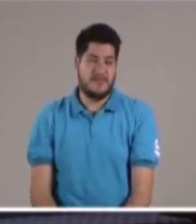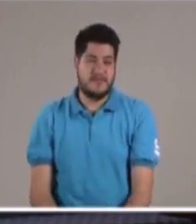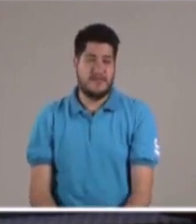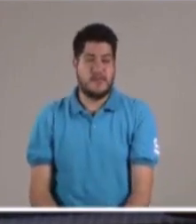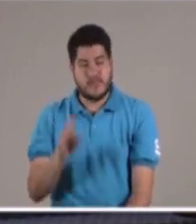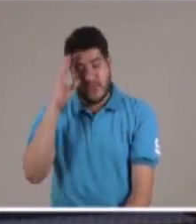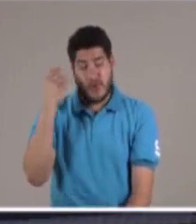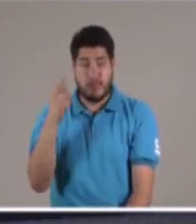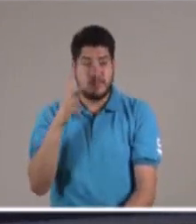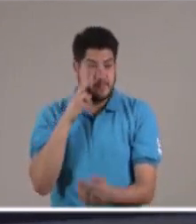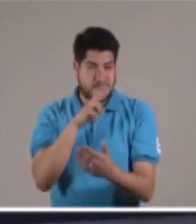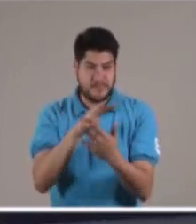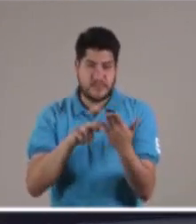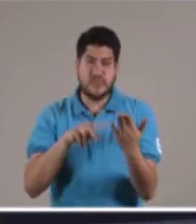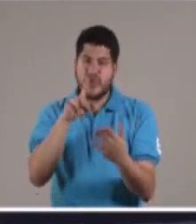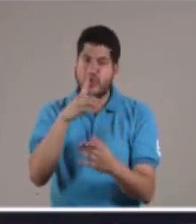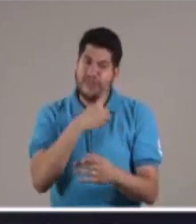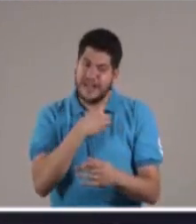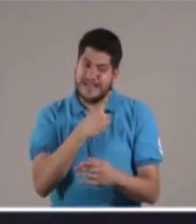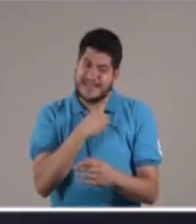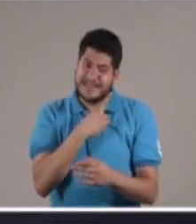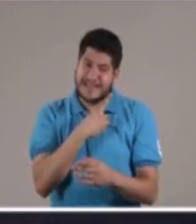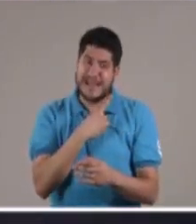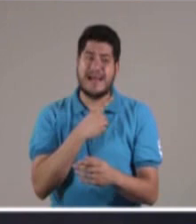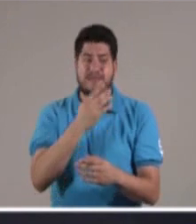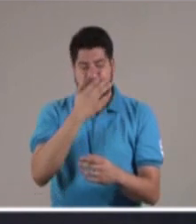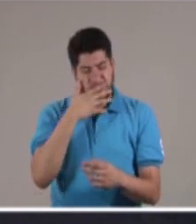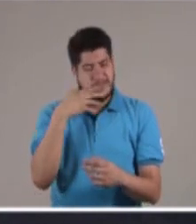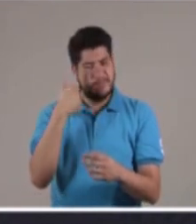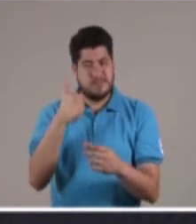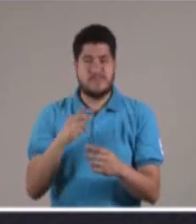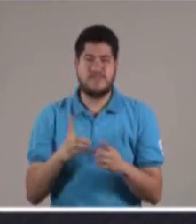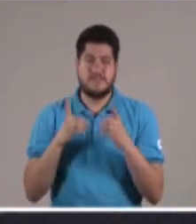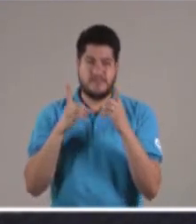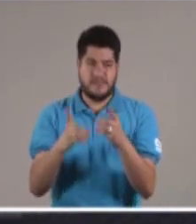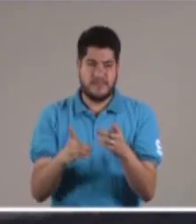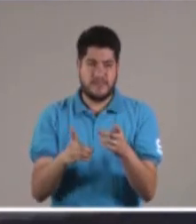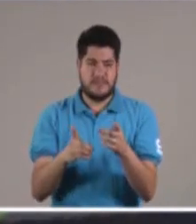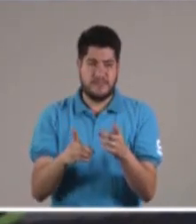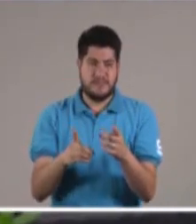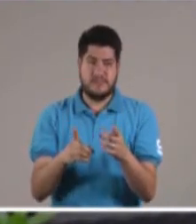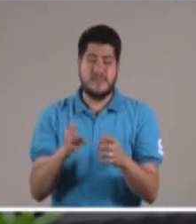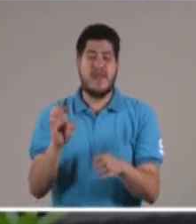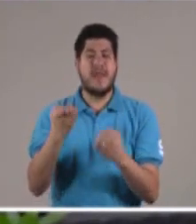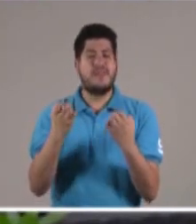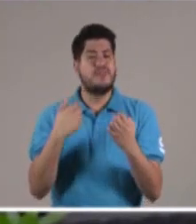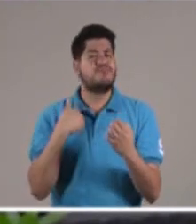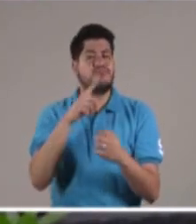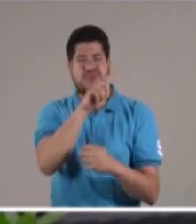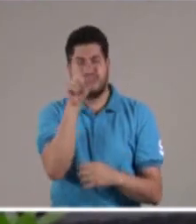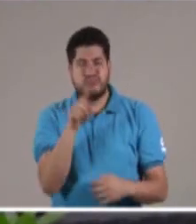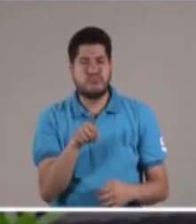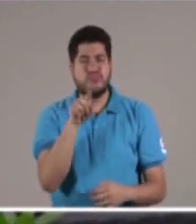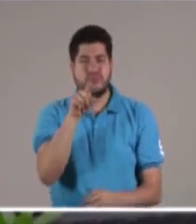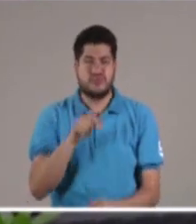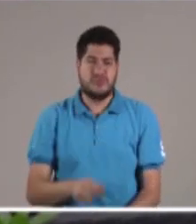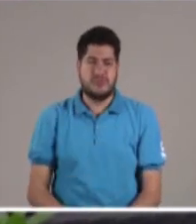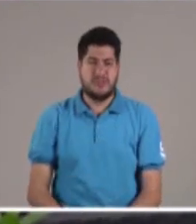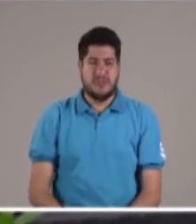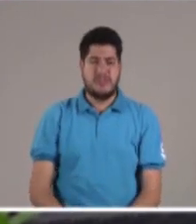porque ahí dice desea los mejores dones Entonces le pregunto yo a usted